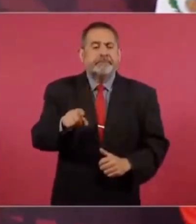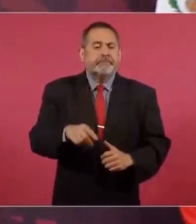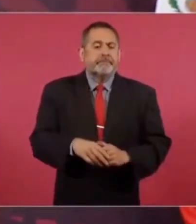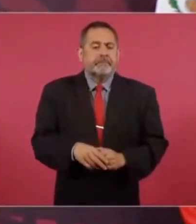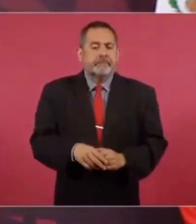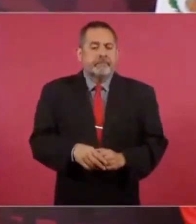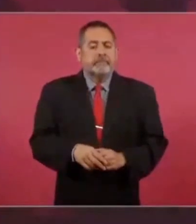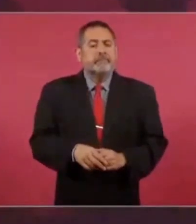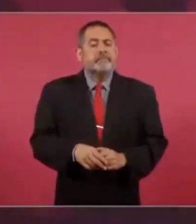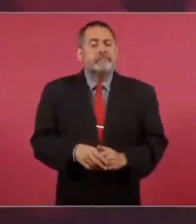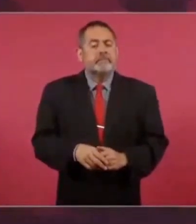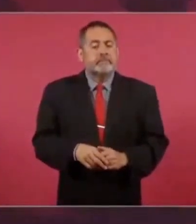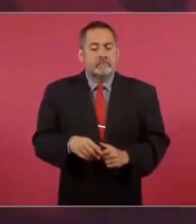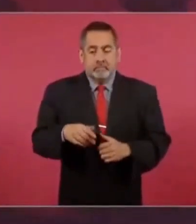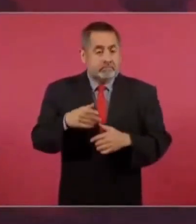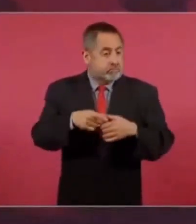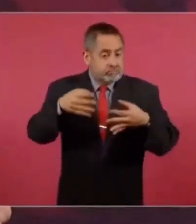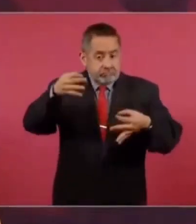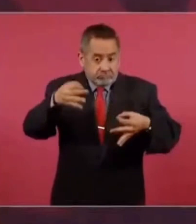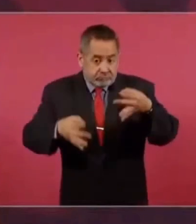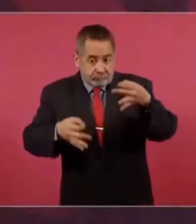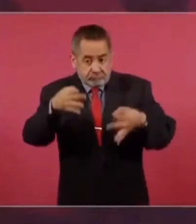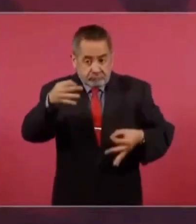se presentan juicios.